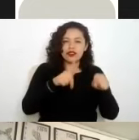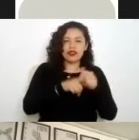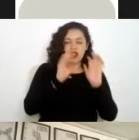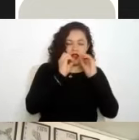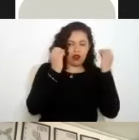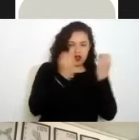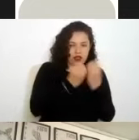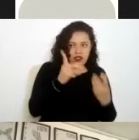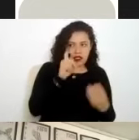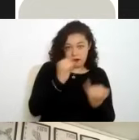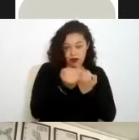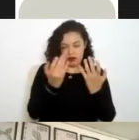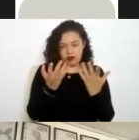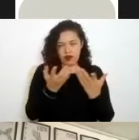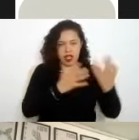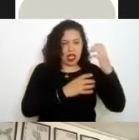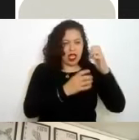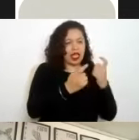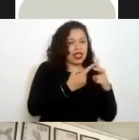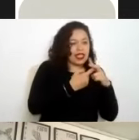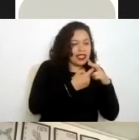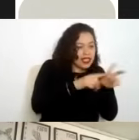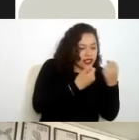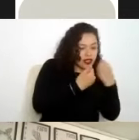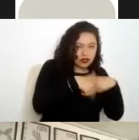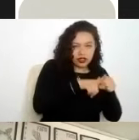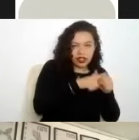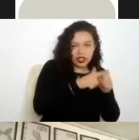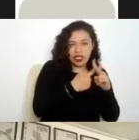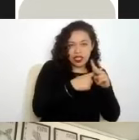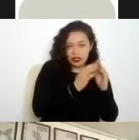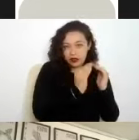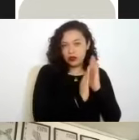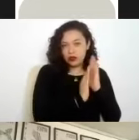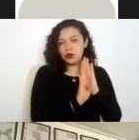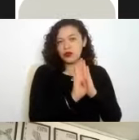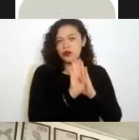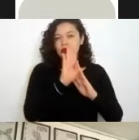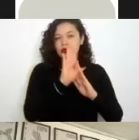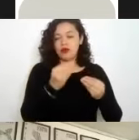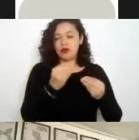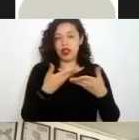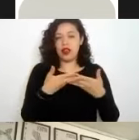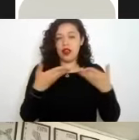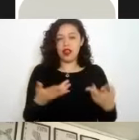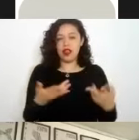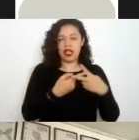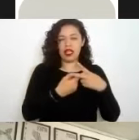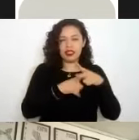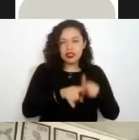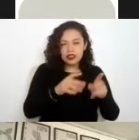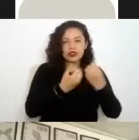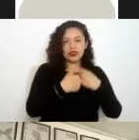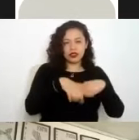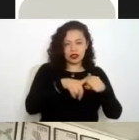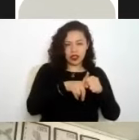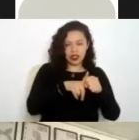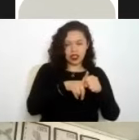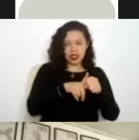parte. Creo que el emprendimiento social está creciendo mucho, porque ahora el emprendimiento social a lo que se refiere es